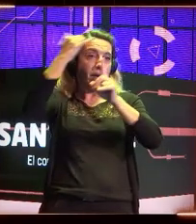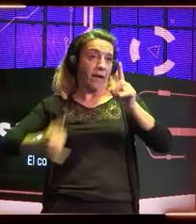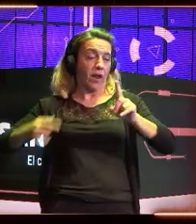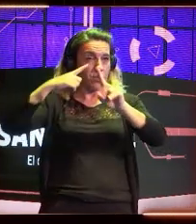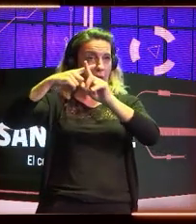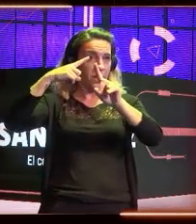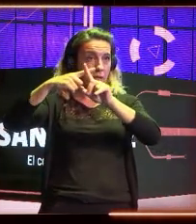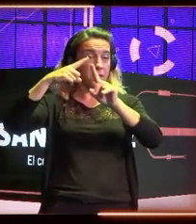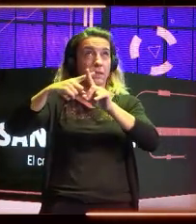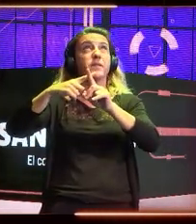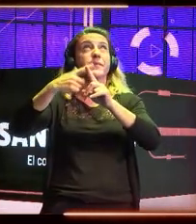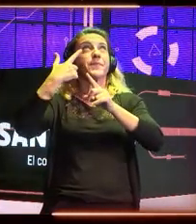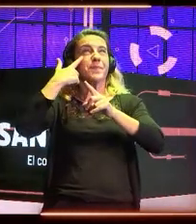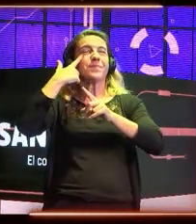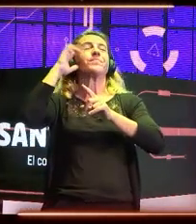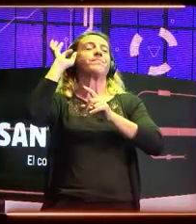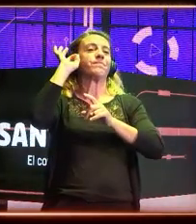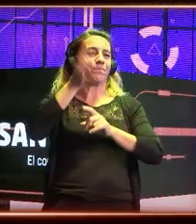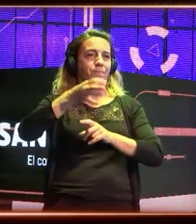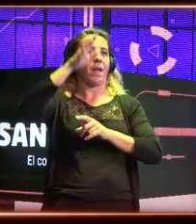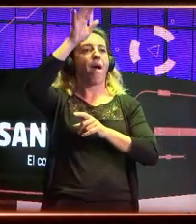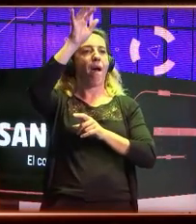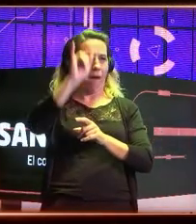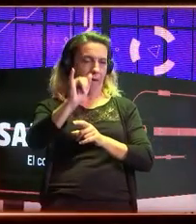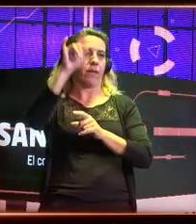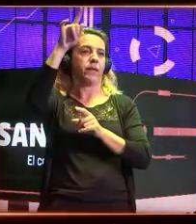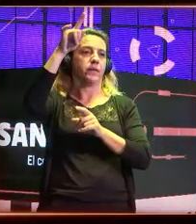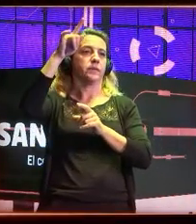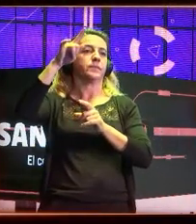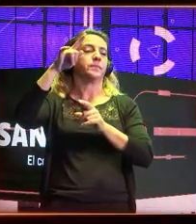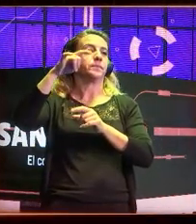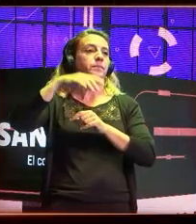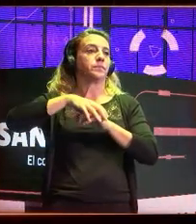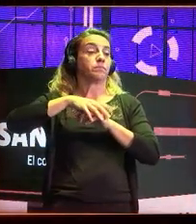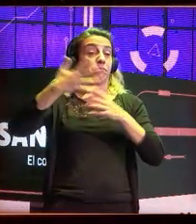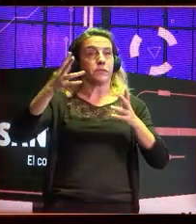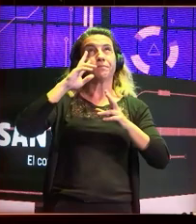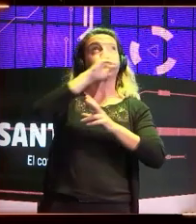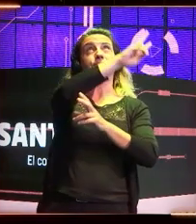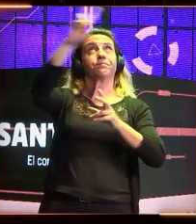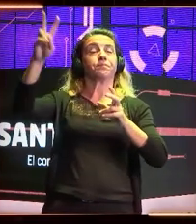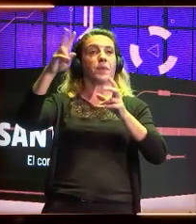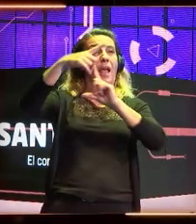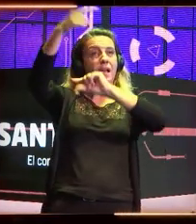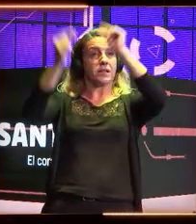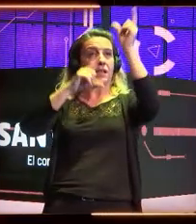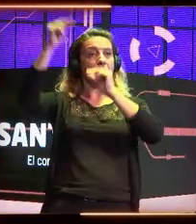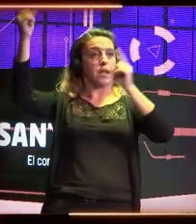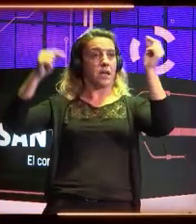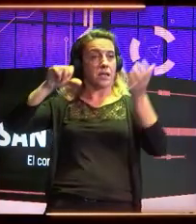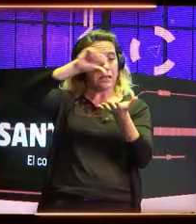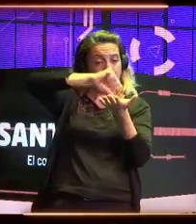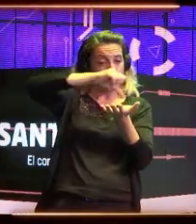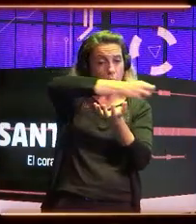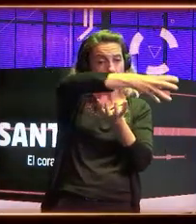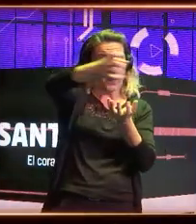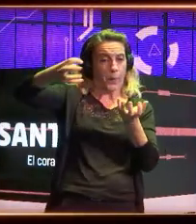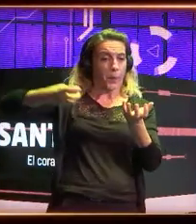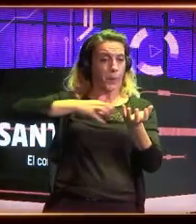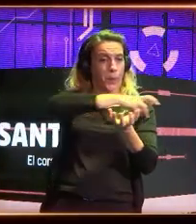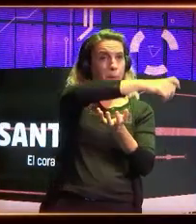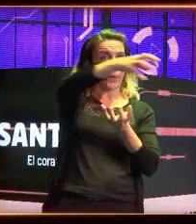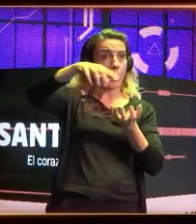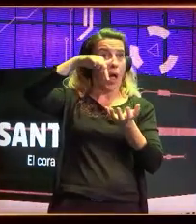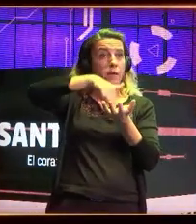ojero negro pero es más se ha visto como estrellas giran alrededor de un centro con mucha gravedad donde no hay nada